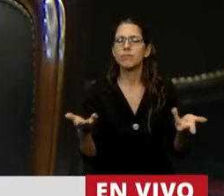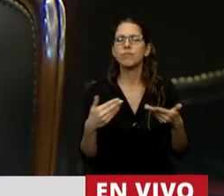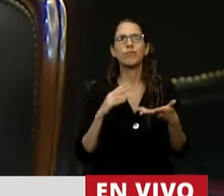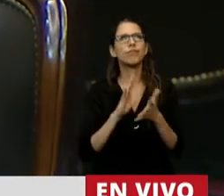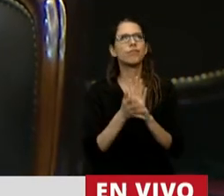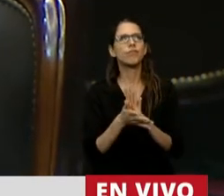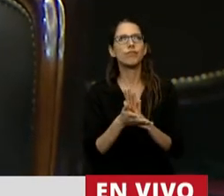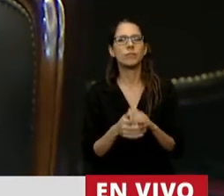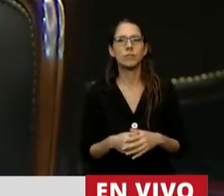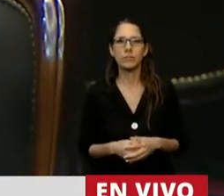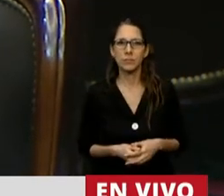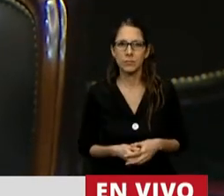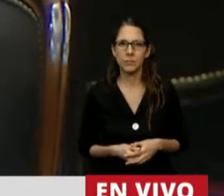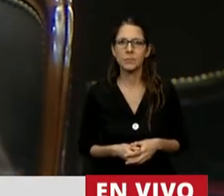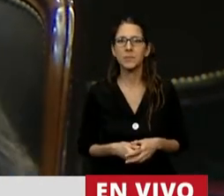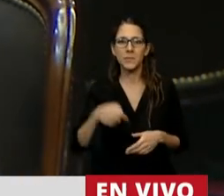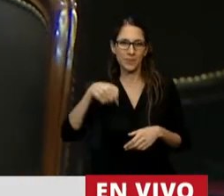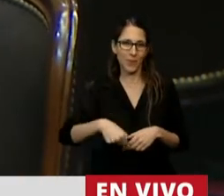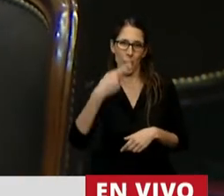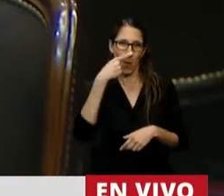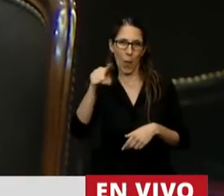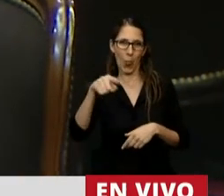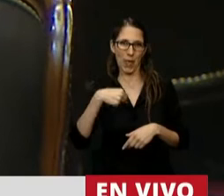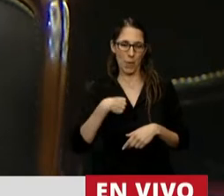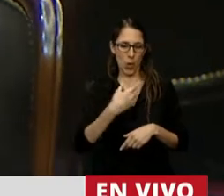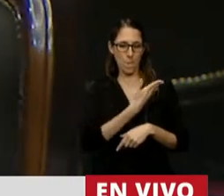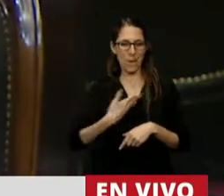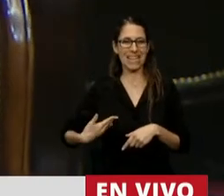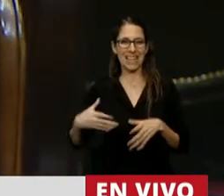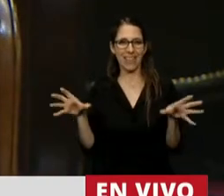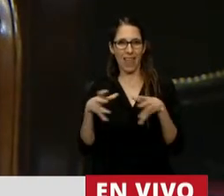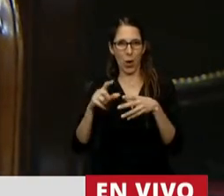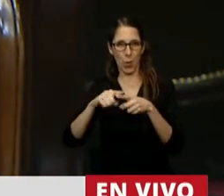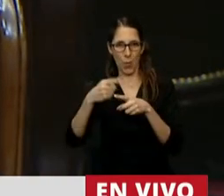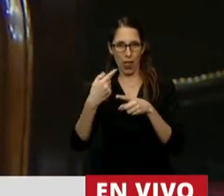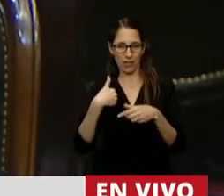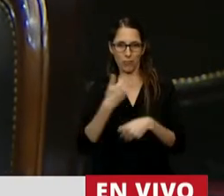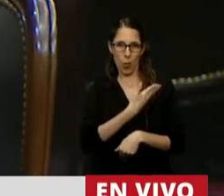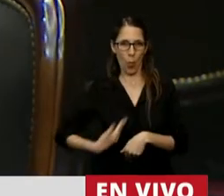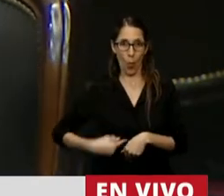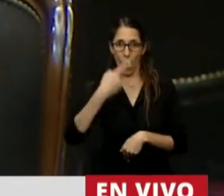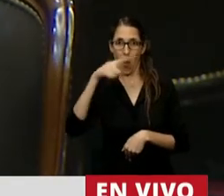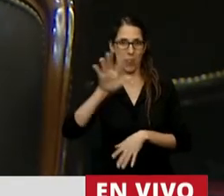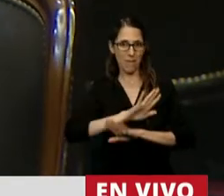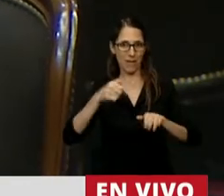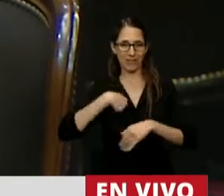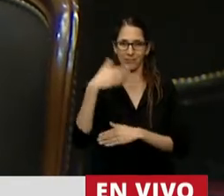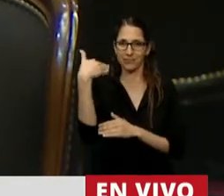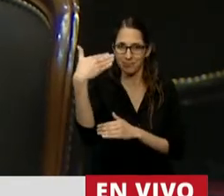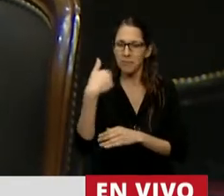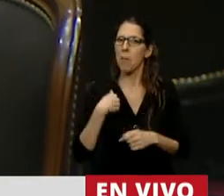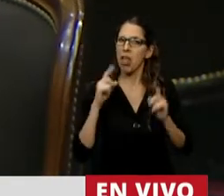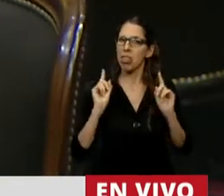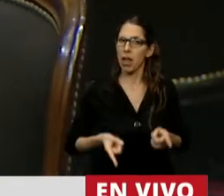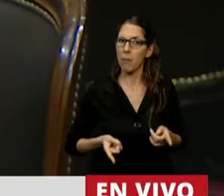siendo esta mi última sesión como presidente de un bloque, pero también como